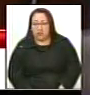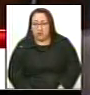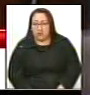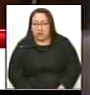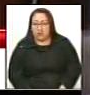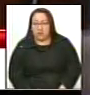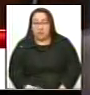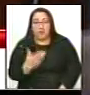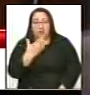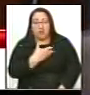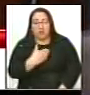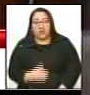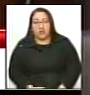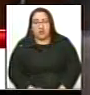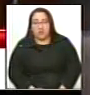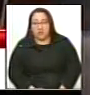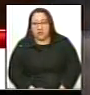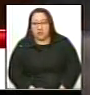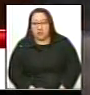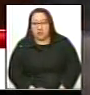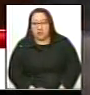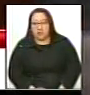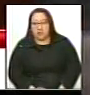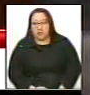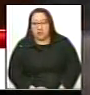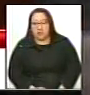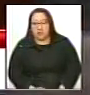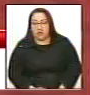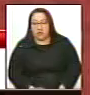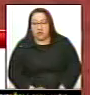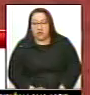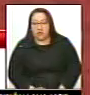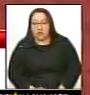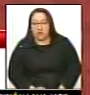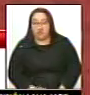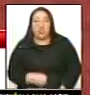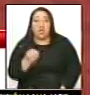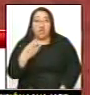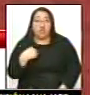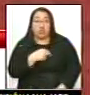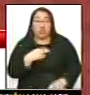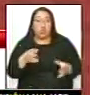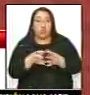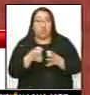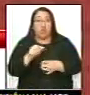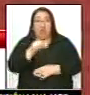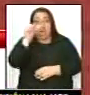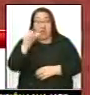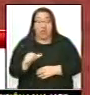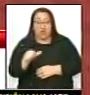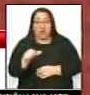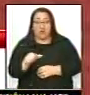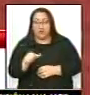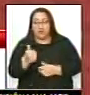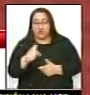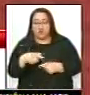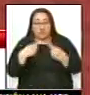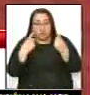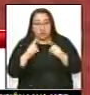Muchas gracias, señor presidente. Señor presidente, obviamente nosotros como Alianza para el Progreso, cuando